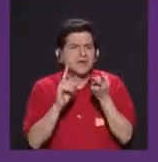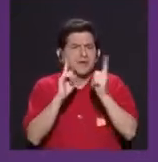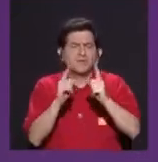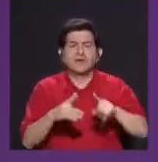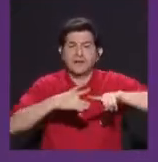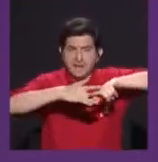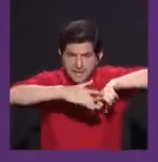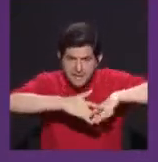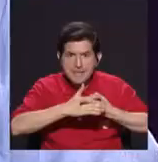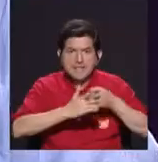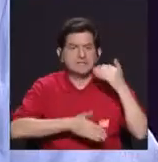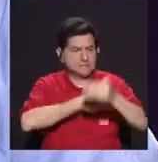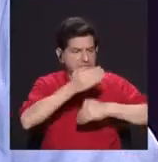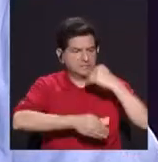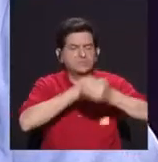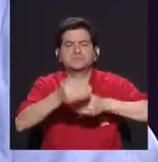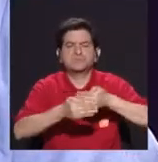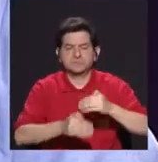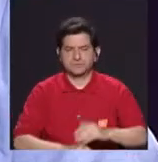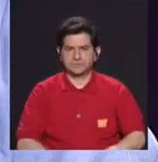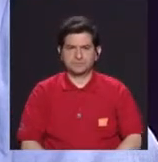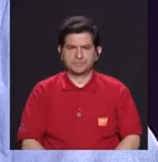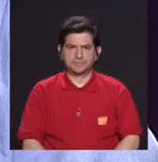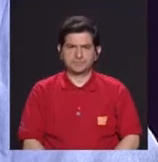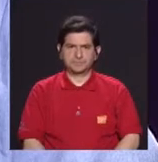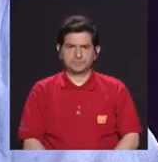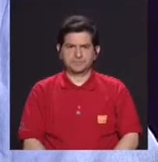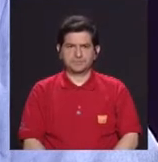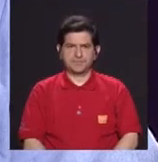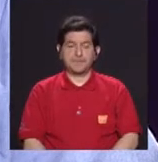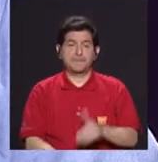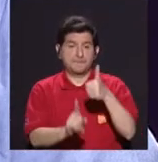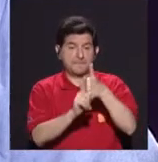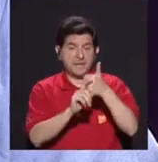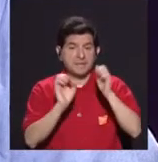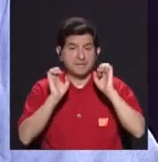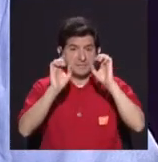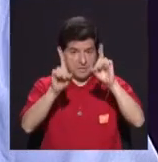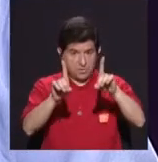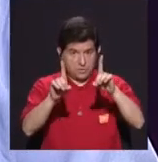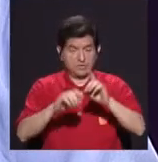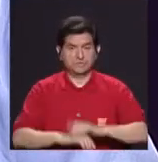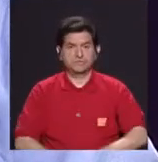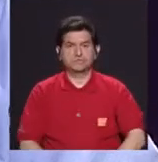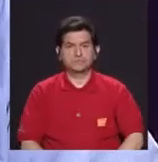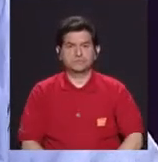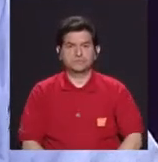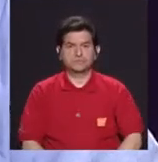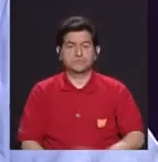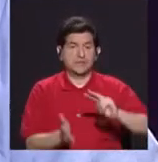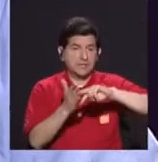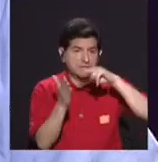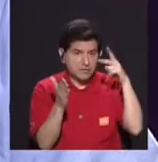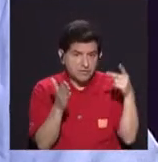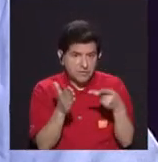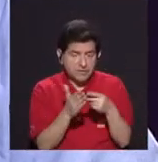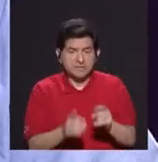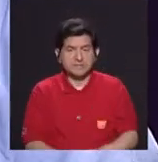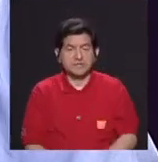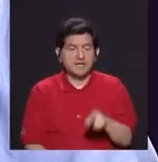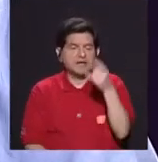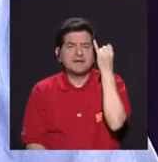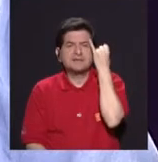empezar este proceso bueno dentro de la misma educación como tal es decir dentro de esta acepción